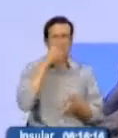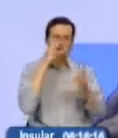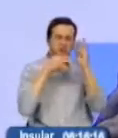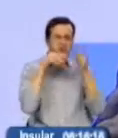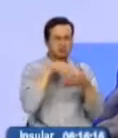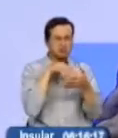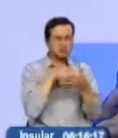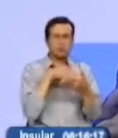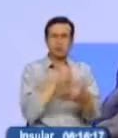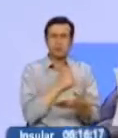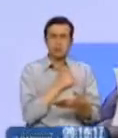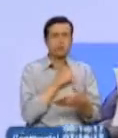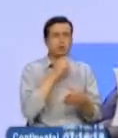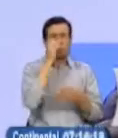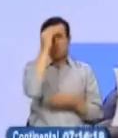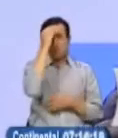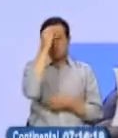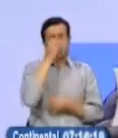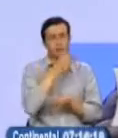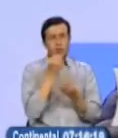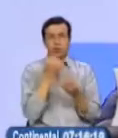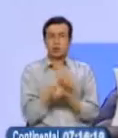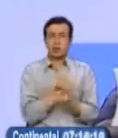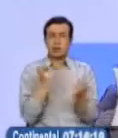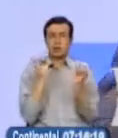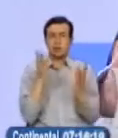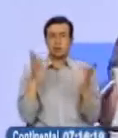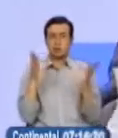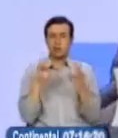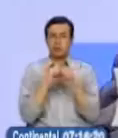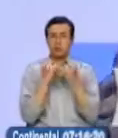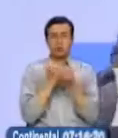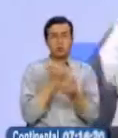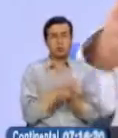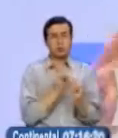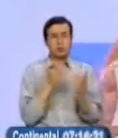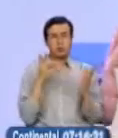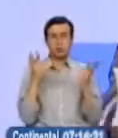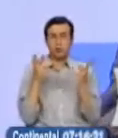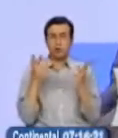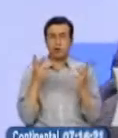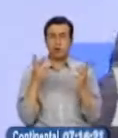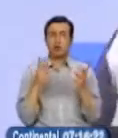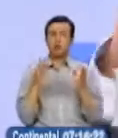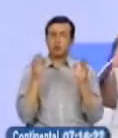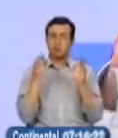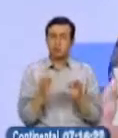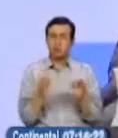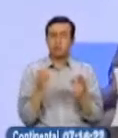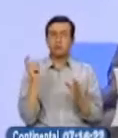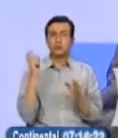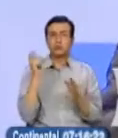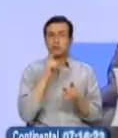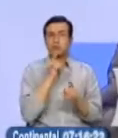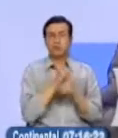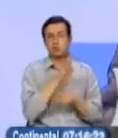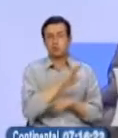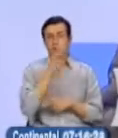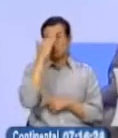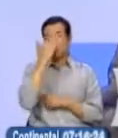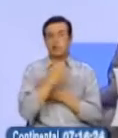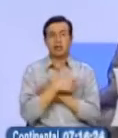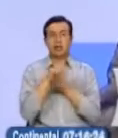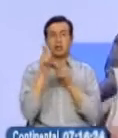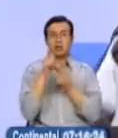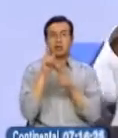si es que tú no generas conocimiento, tú no vas a tener independencia social, no va a haber emancipación social, no va a haber la tan famosa libertad